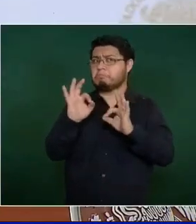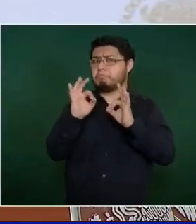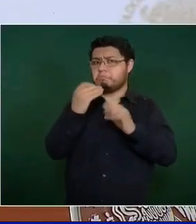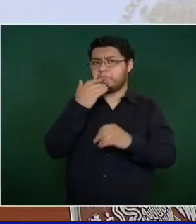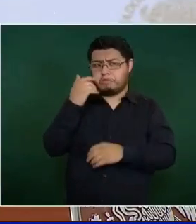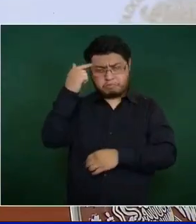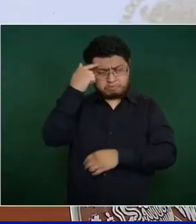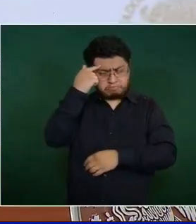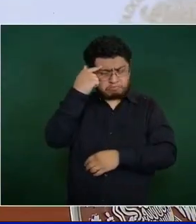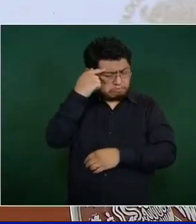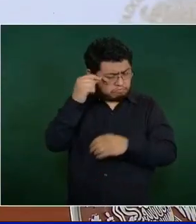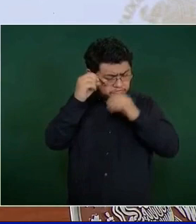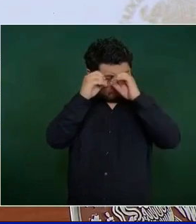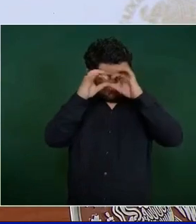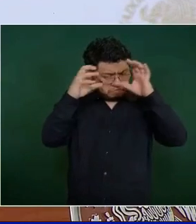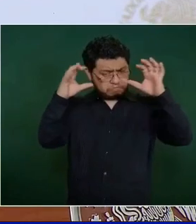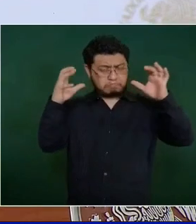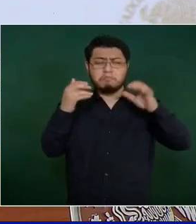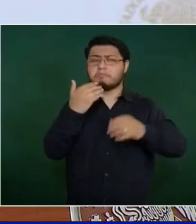En mis tiempos,